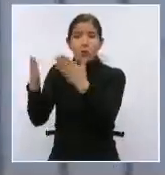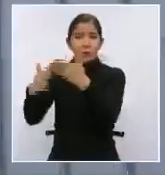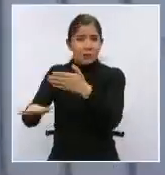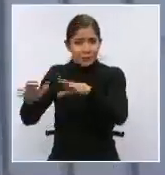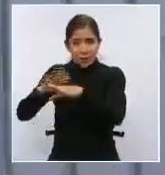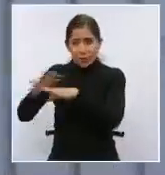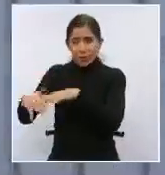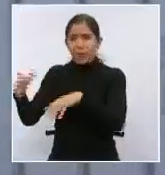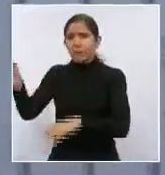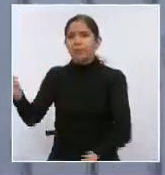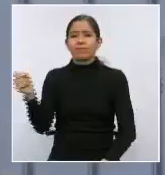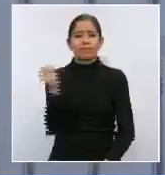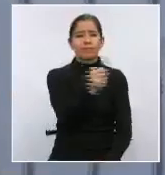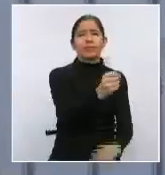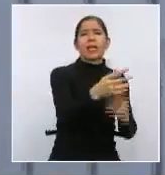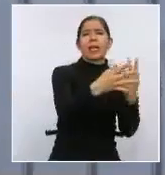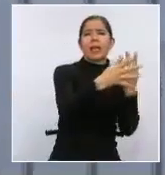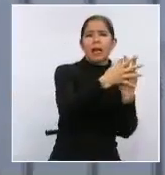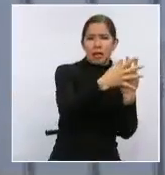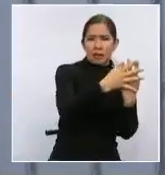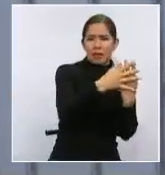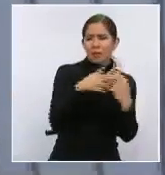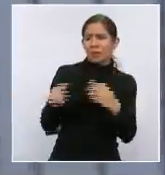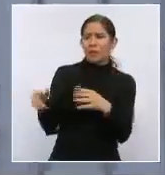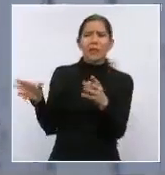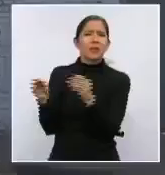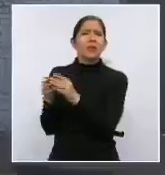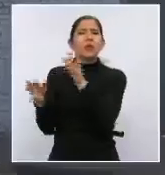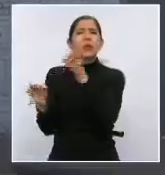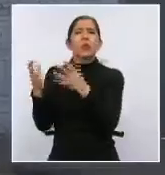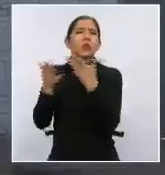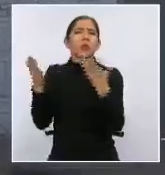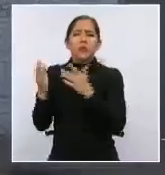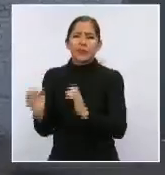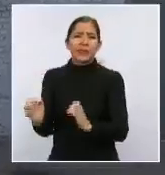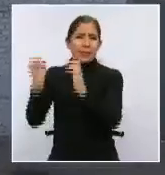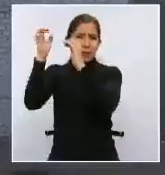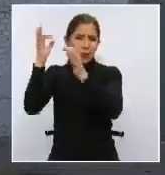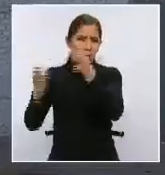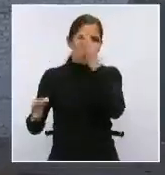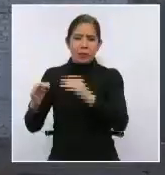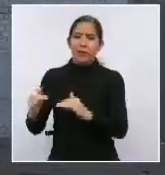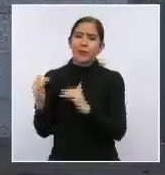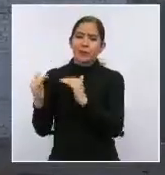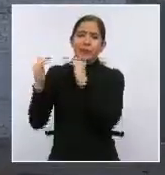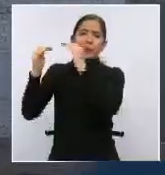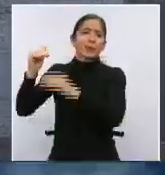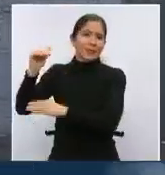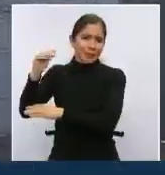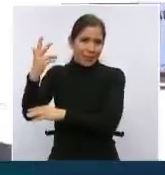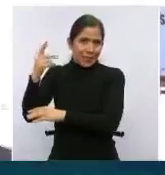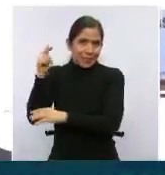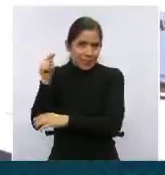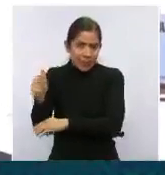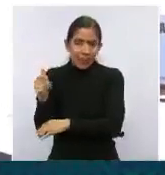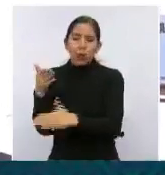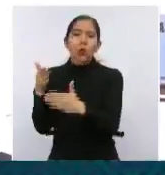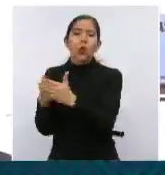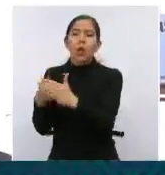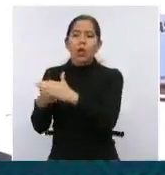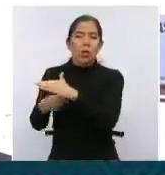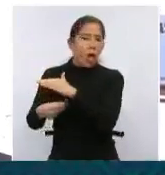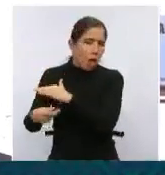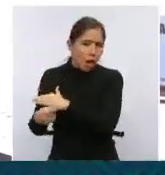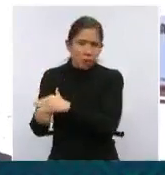Palmasola. Esta audiencia, que se desarrolló en el piso 13 en el juzgado tercero anticorrupción del Palacio de Justicia, la cual